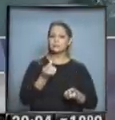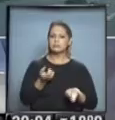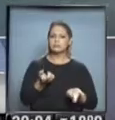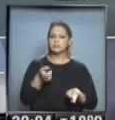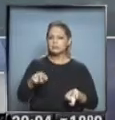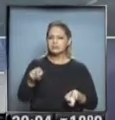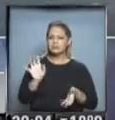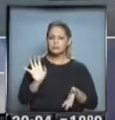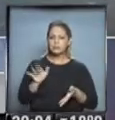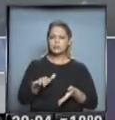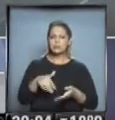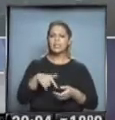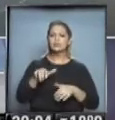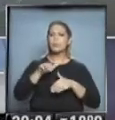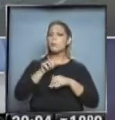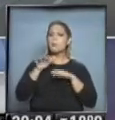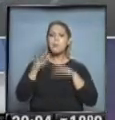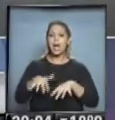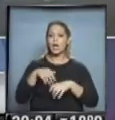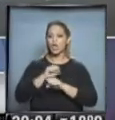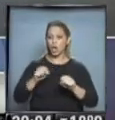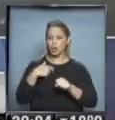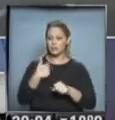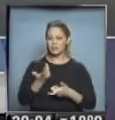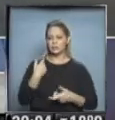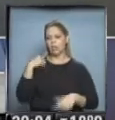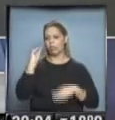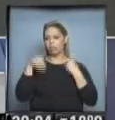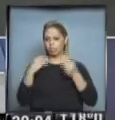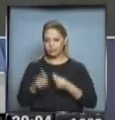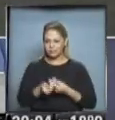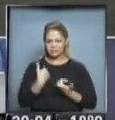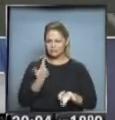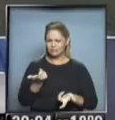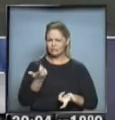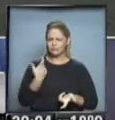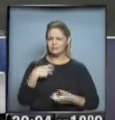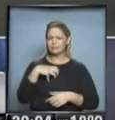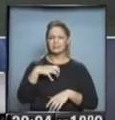es un paro sorpresivo, un disparate, verdaderamente una actitud